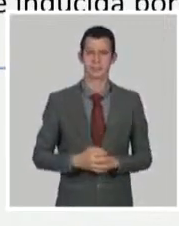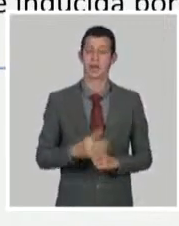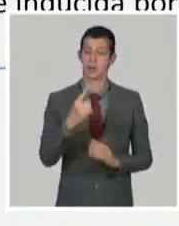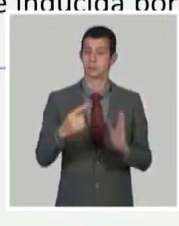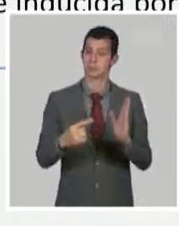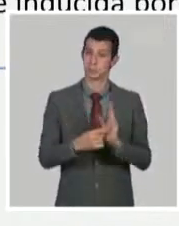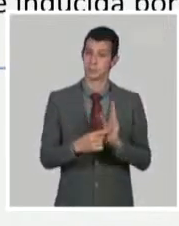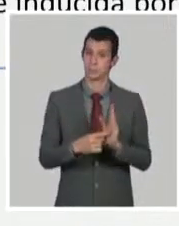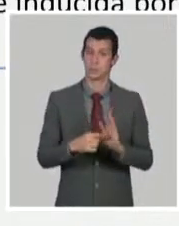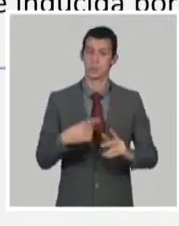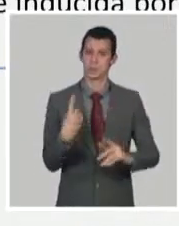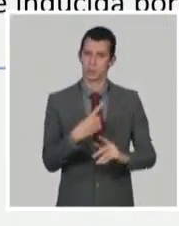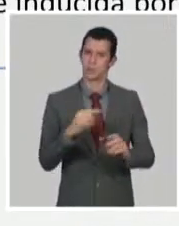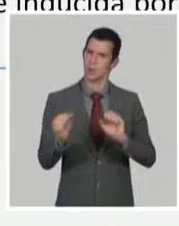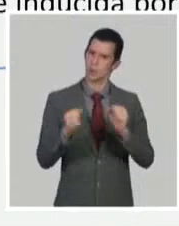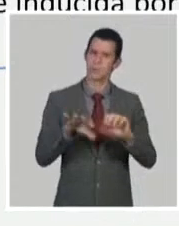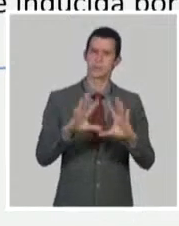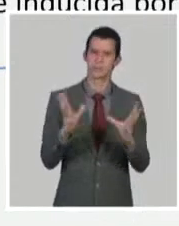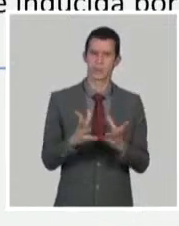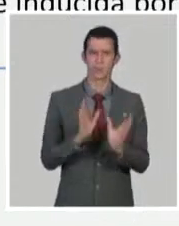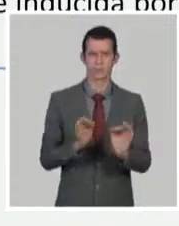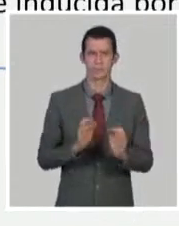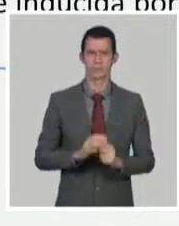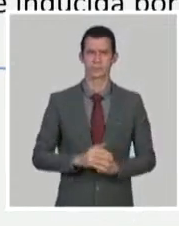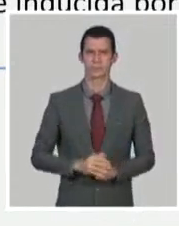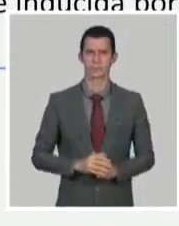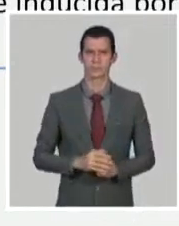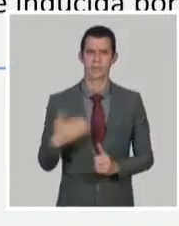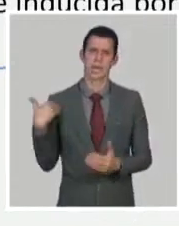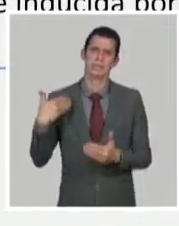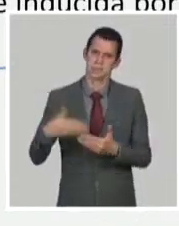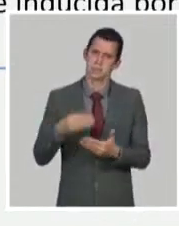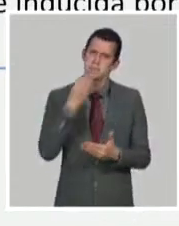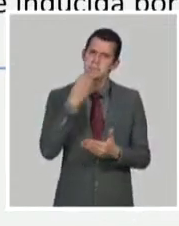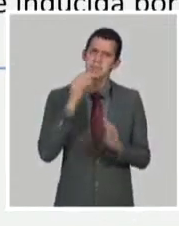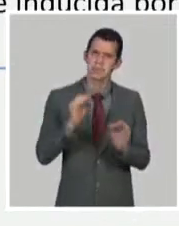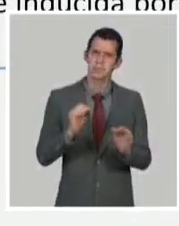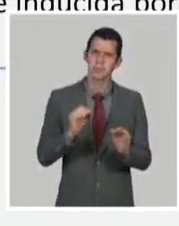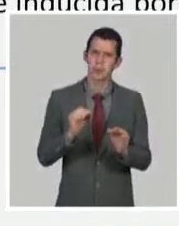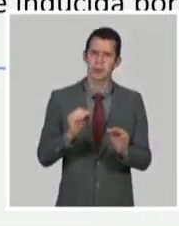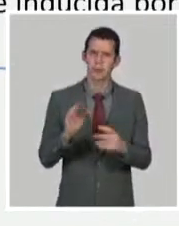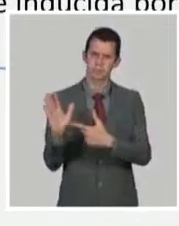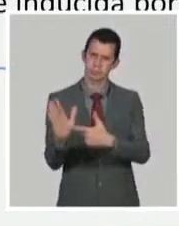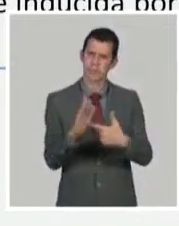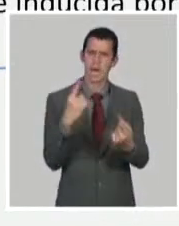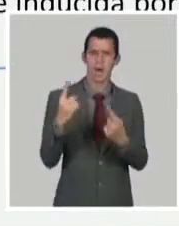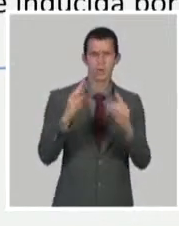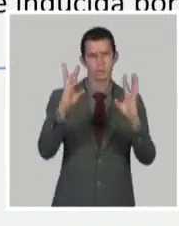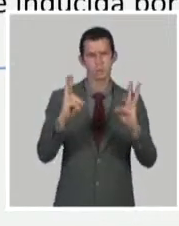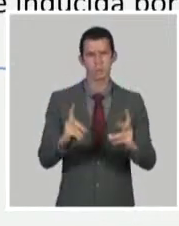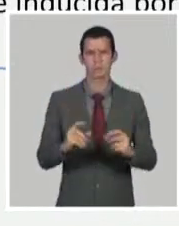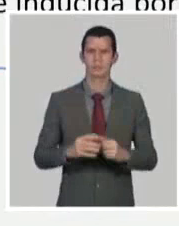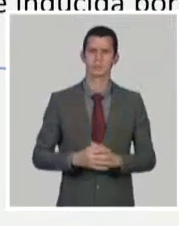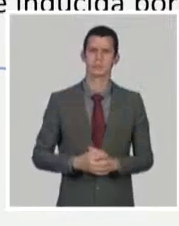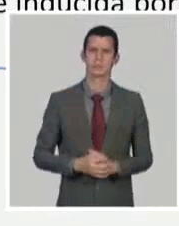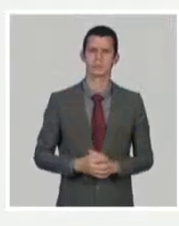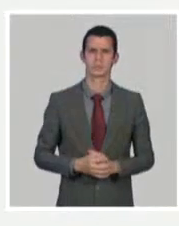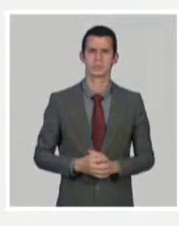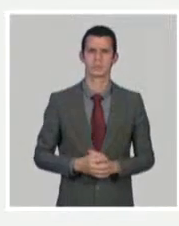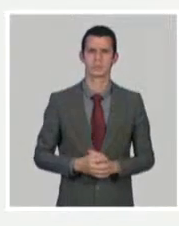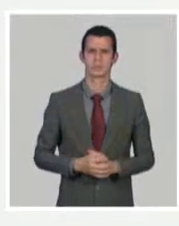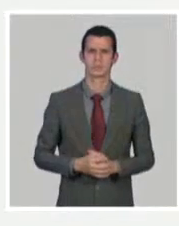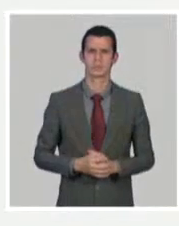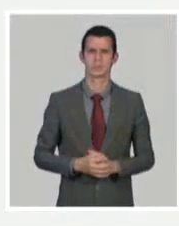misma condición. Y aquí sí podemos mostrar algunos resultados de inmunidad. Realmente cuando, adelante la